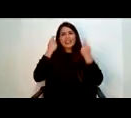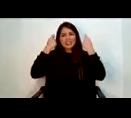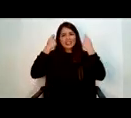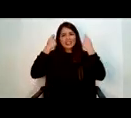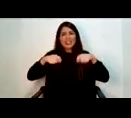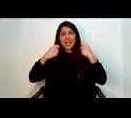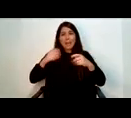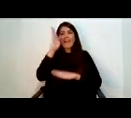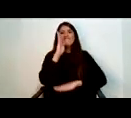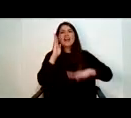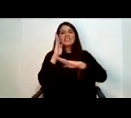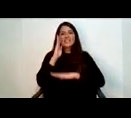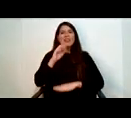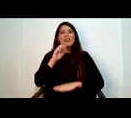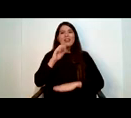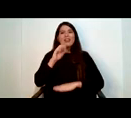en ABA.